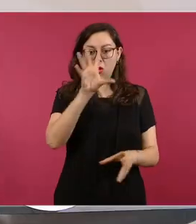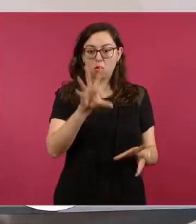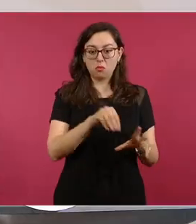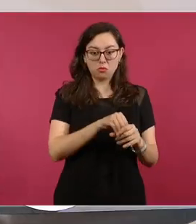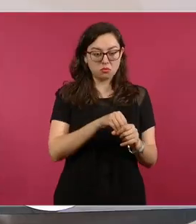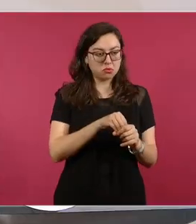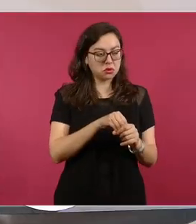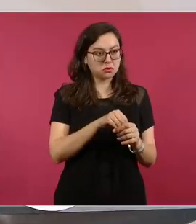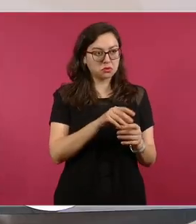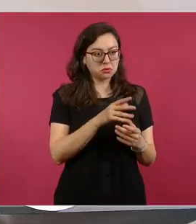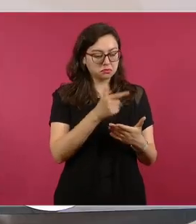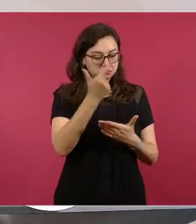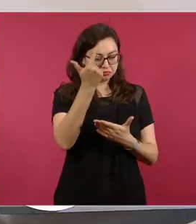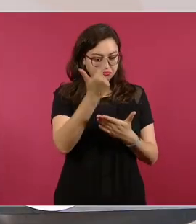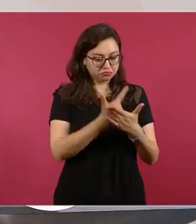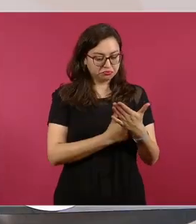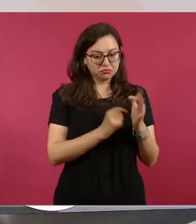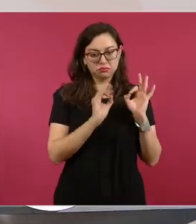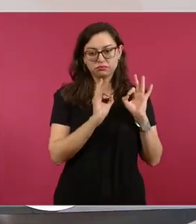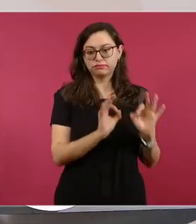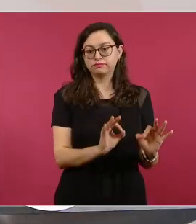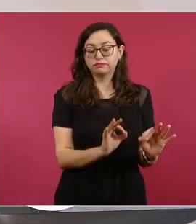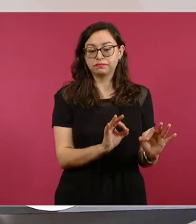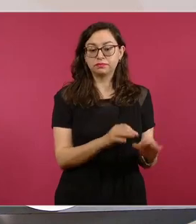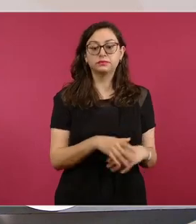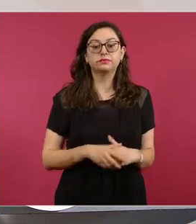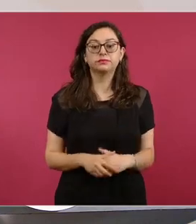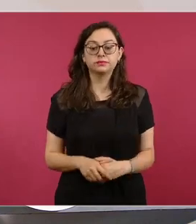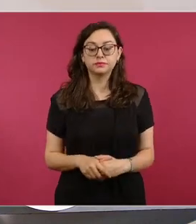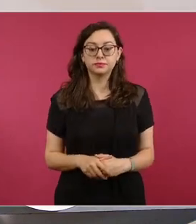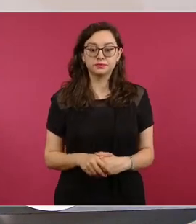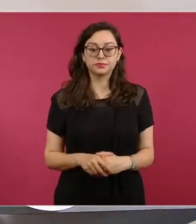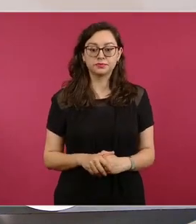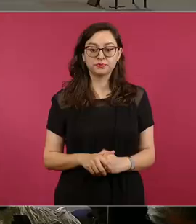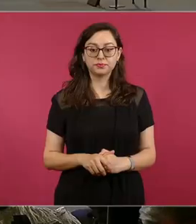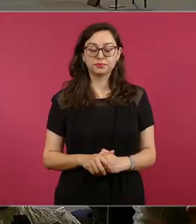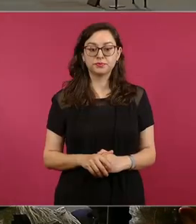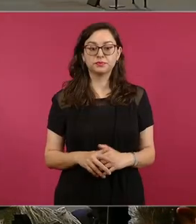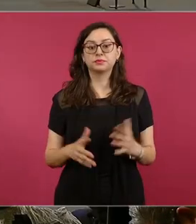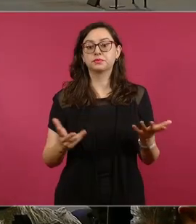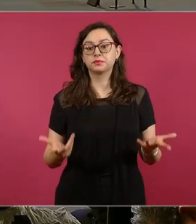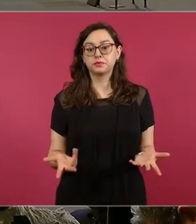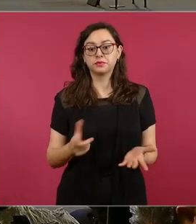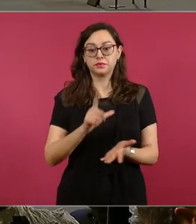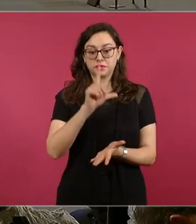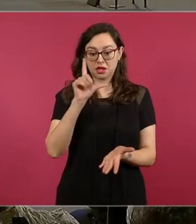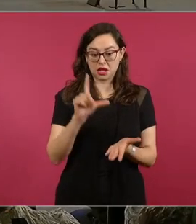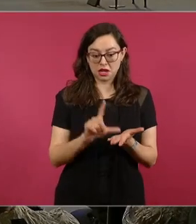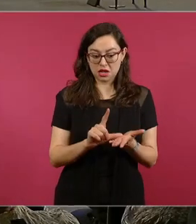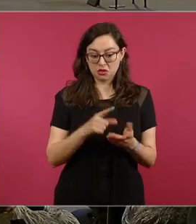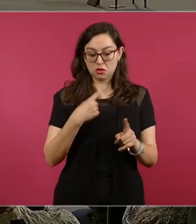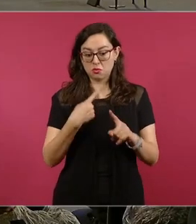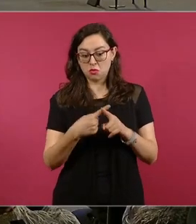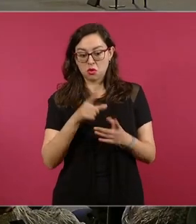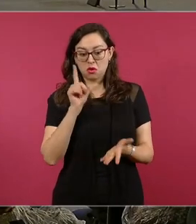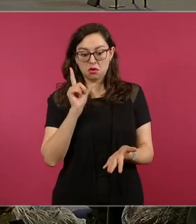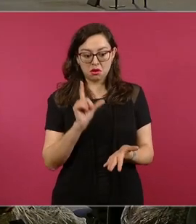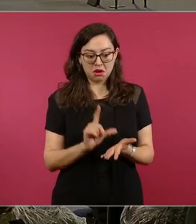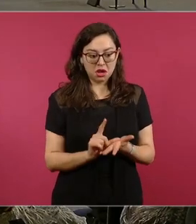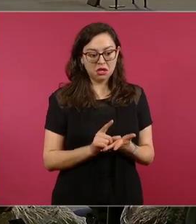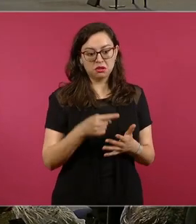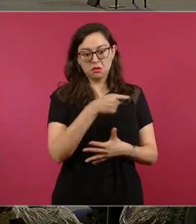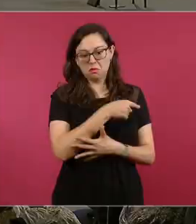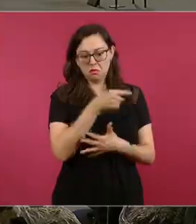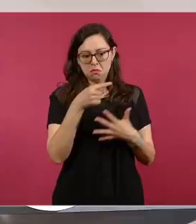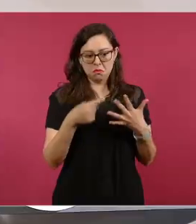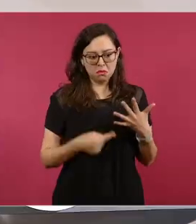reportadas sin mayor novedad. En cuanto a irregularidades en la venta de litros por litro y todas las